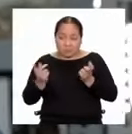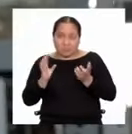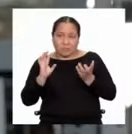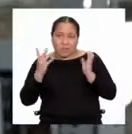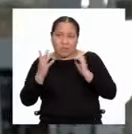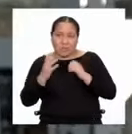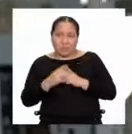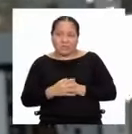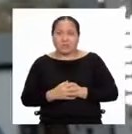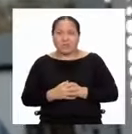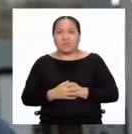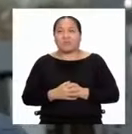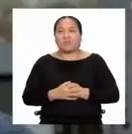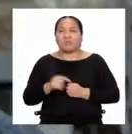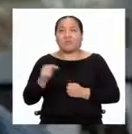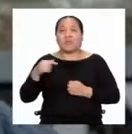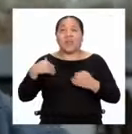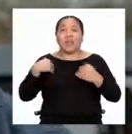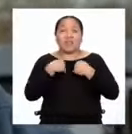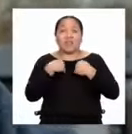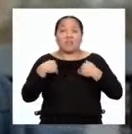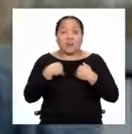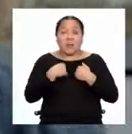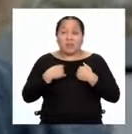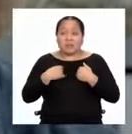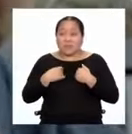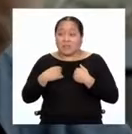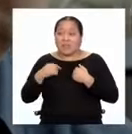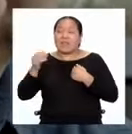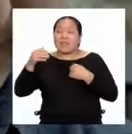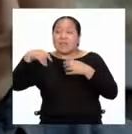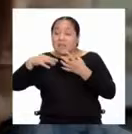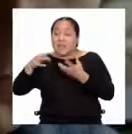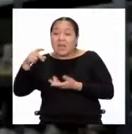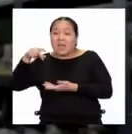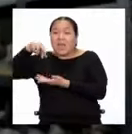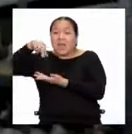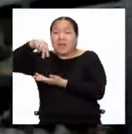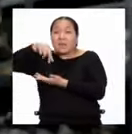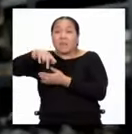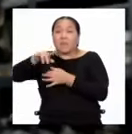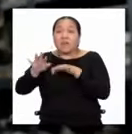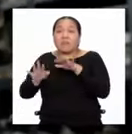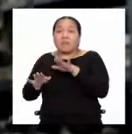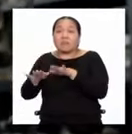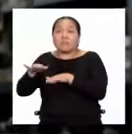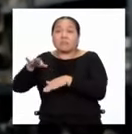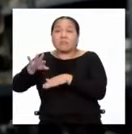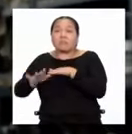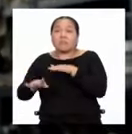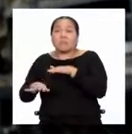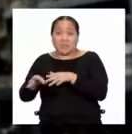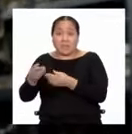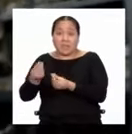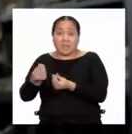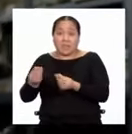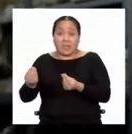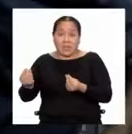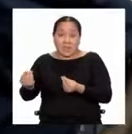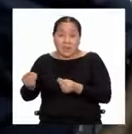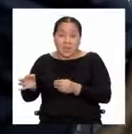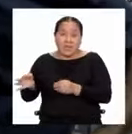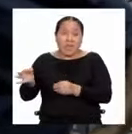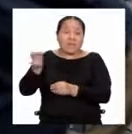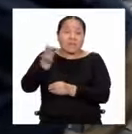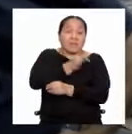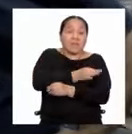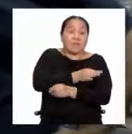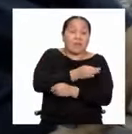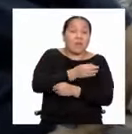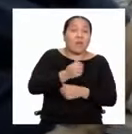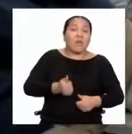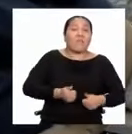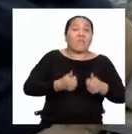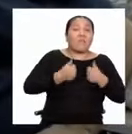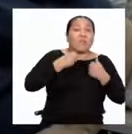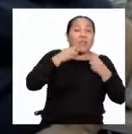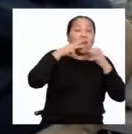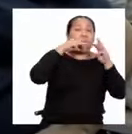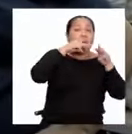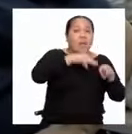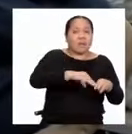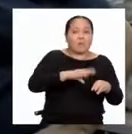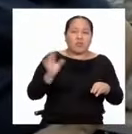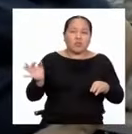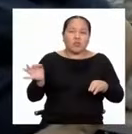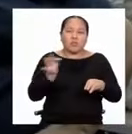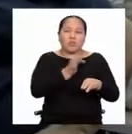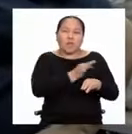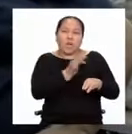sí. Desde que eran animales terrestres hasta que se hacen totalmente acuáticos pasaron unos 15 millones de años. Me parece increíble, Rodolfo. Muchas gracias